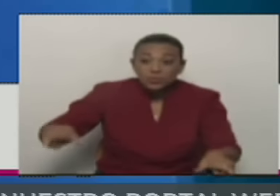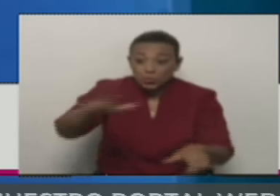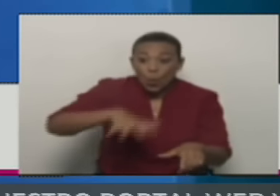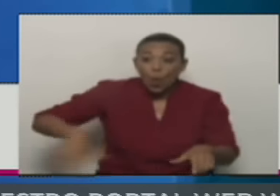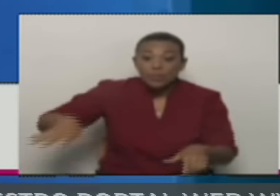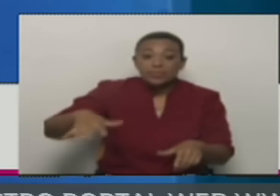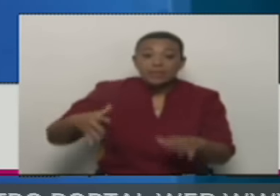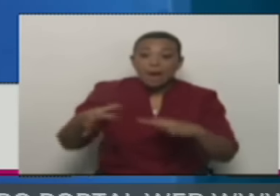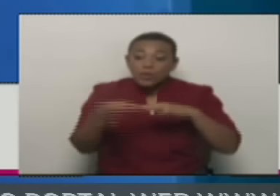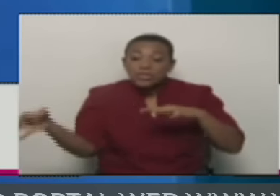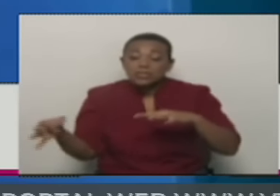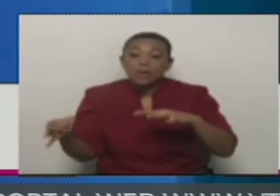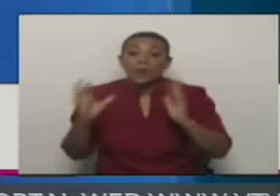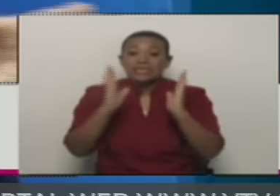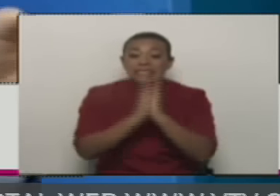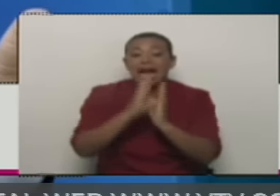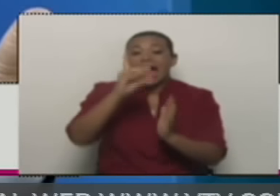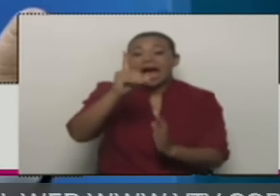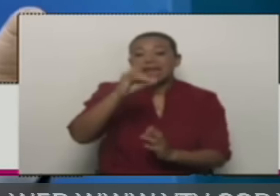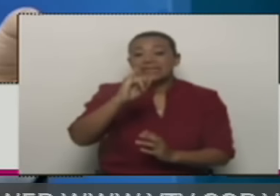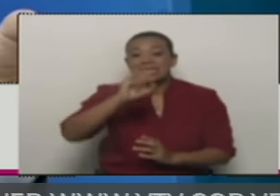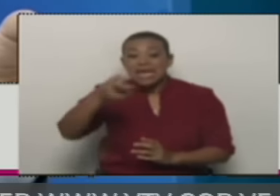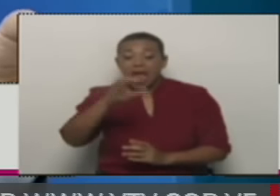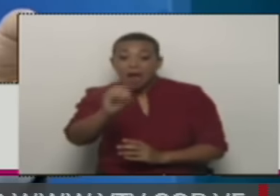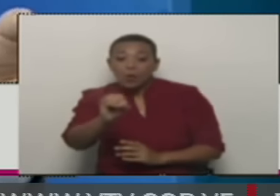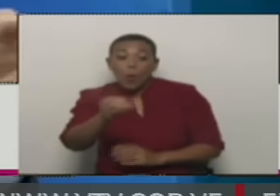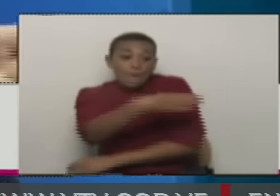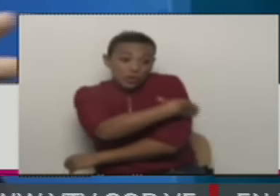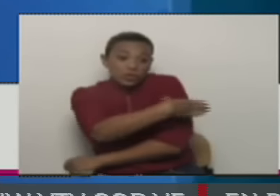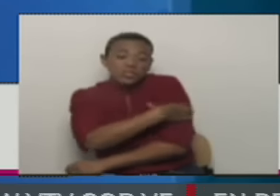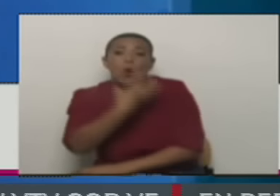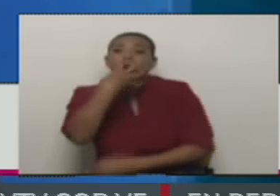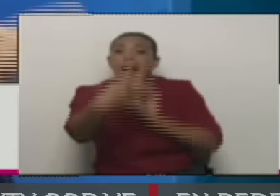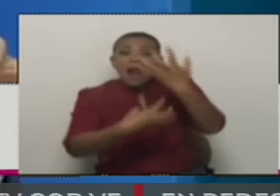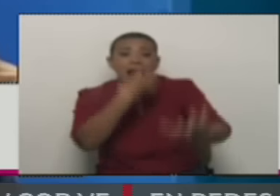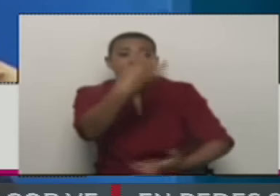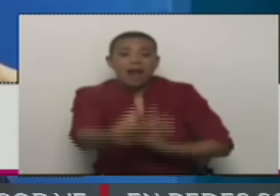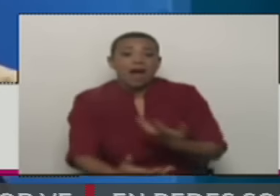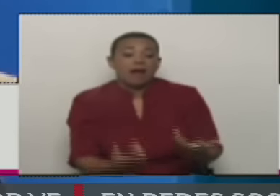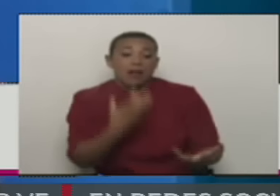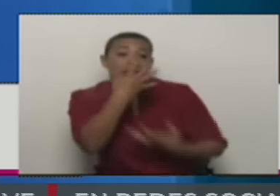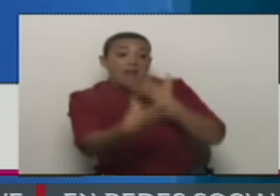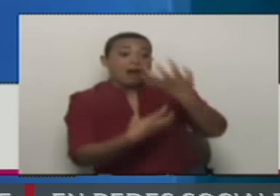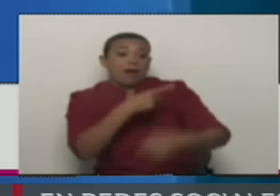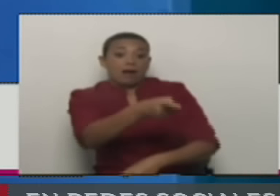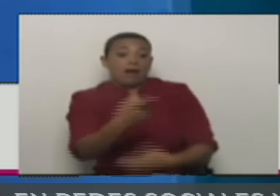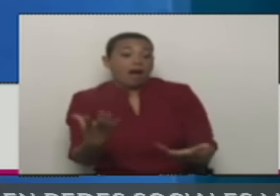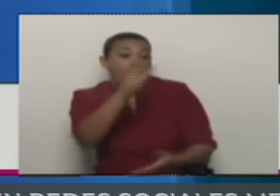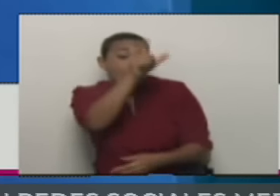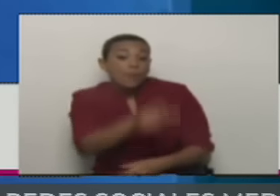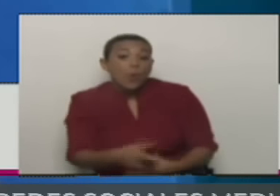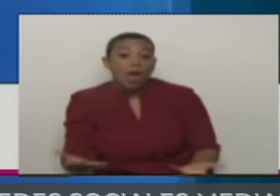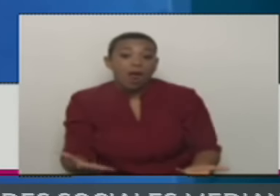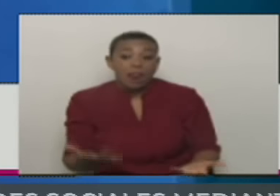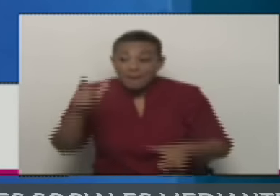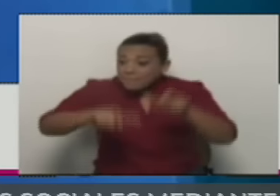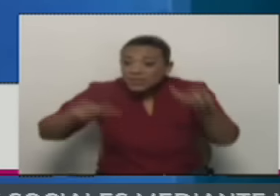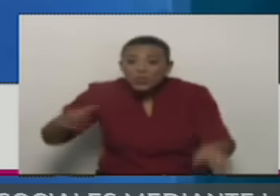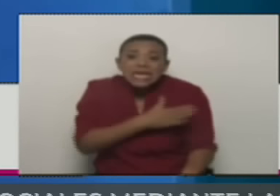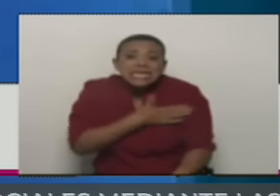¿cómo respondió? Y le dijo a unos opositores que le estaban gritando las cosas que les dijo. O sea, la gente aquí lo que